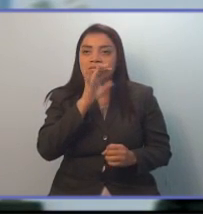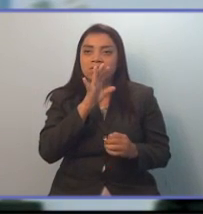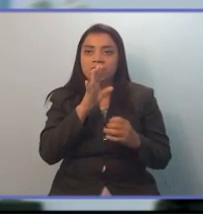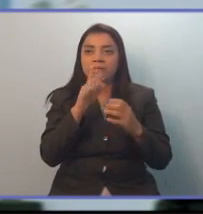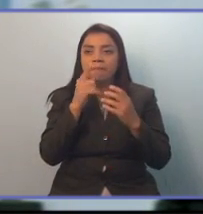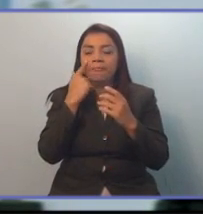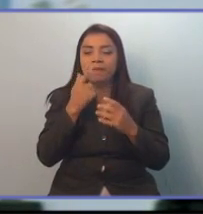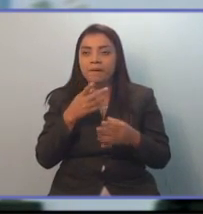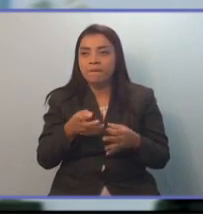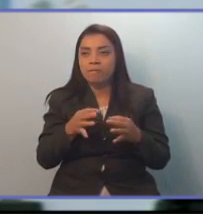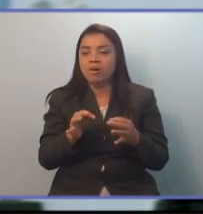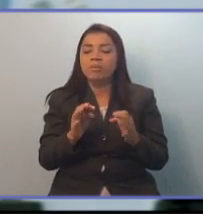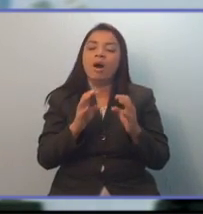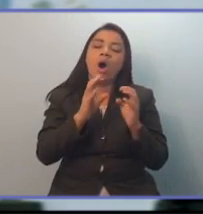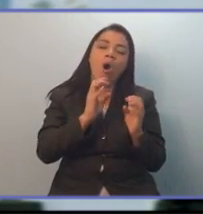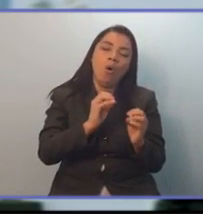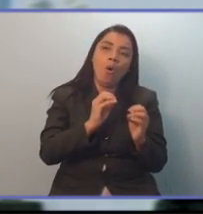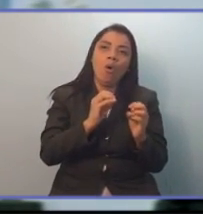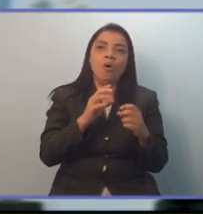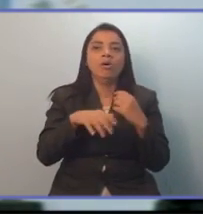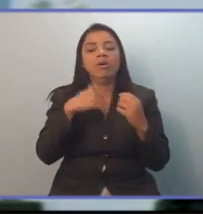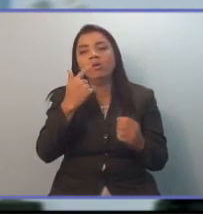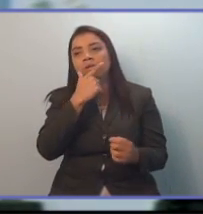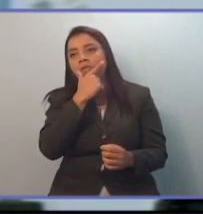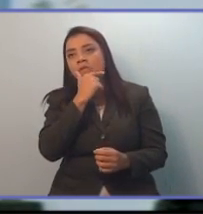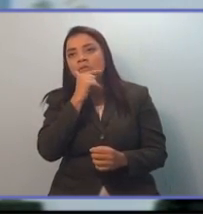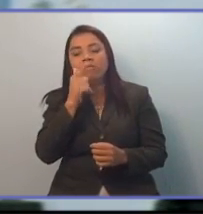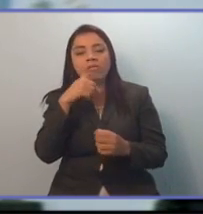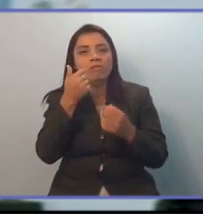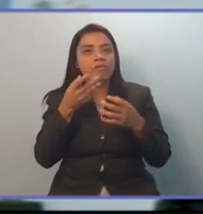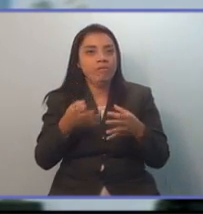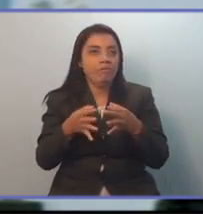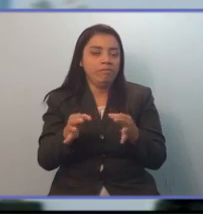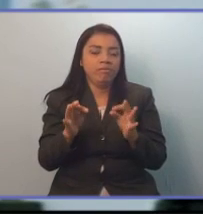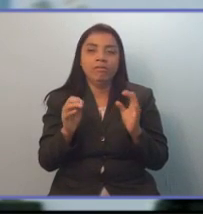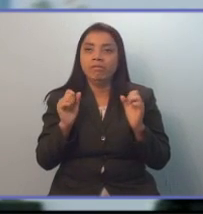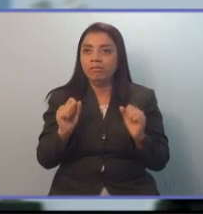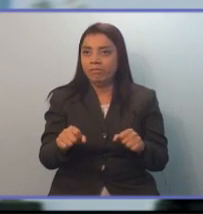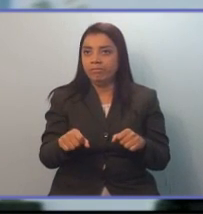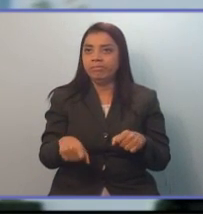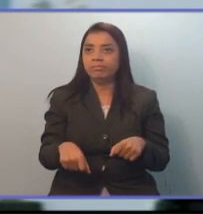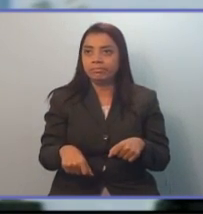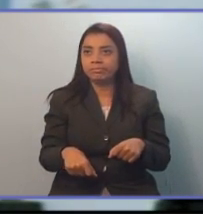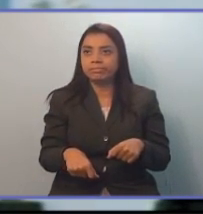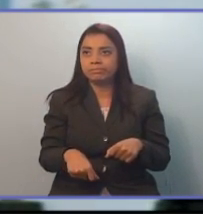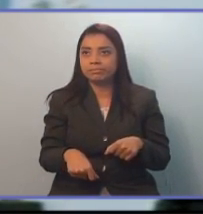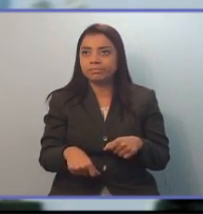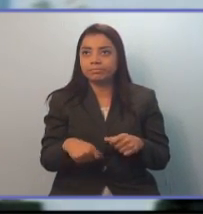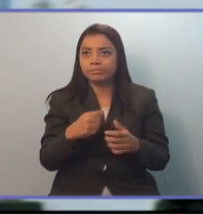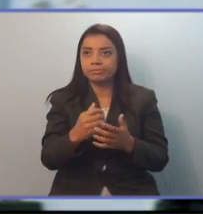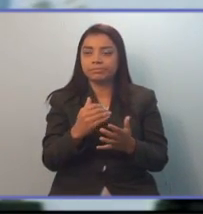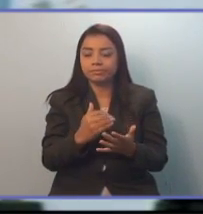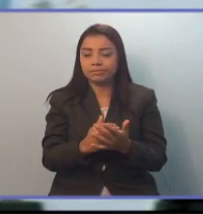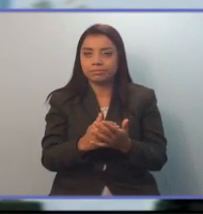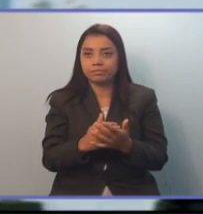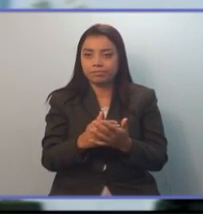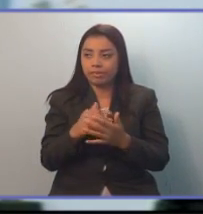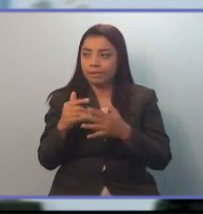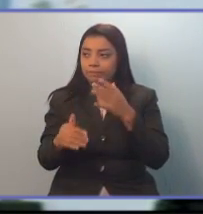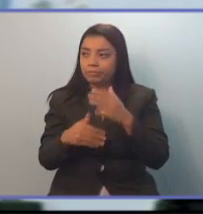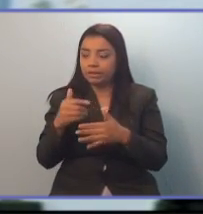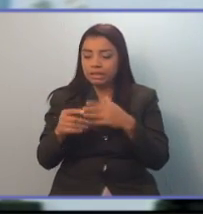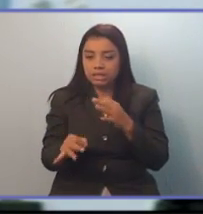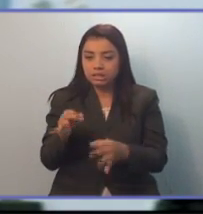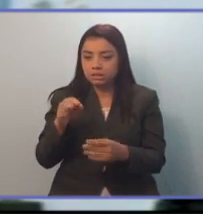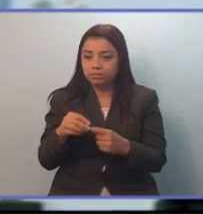alternativa crear más tribunales, o otra alternativa podría ser que desaparezca la jurisdicción especial de